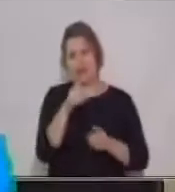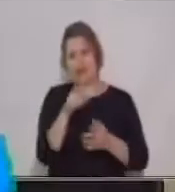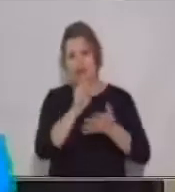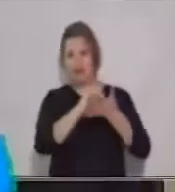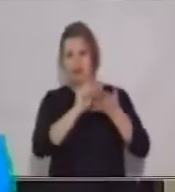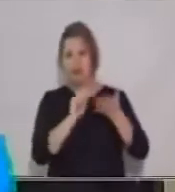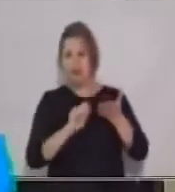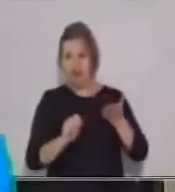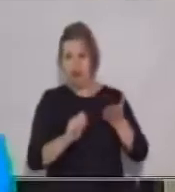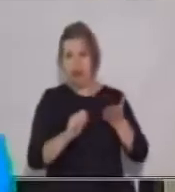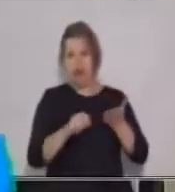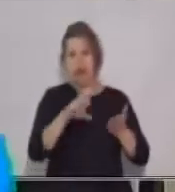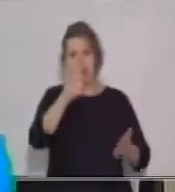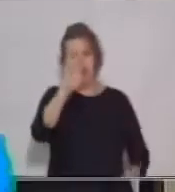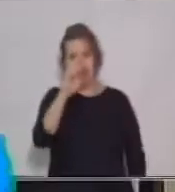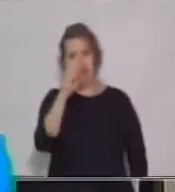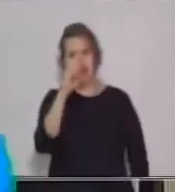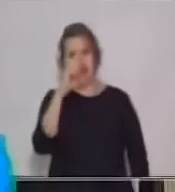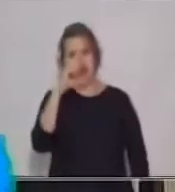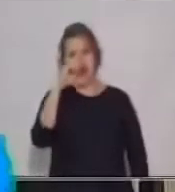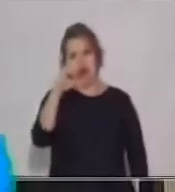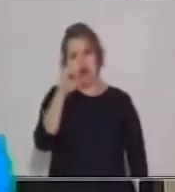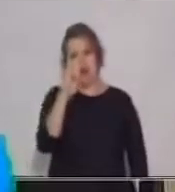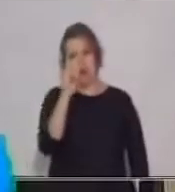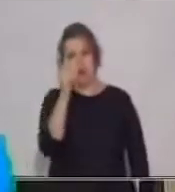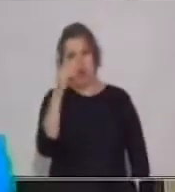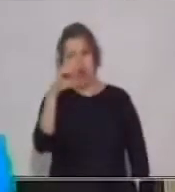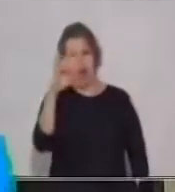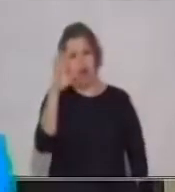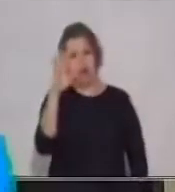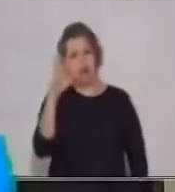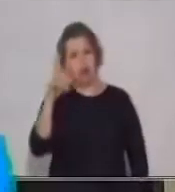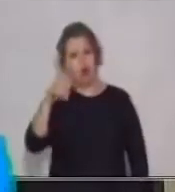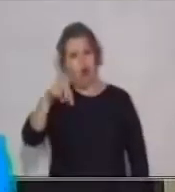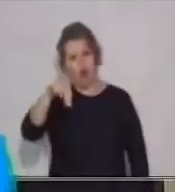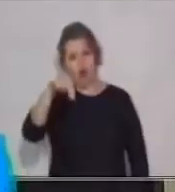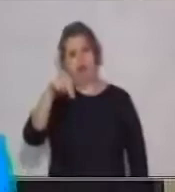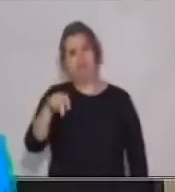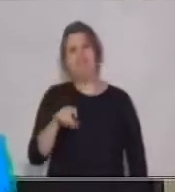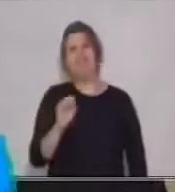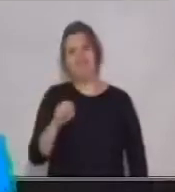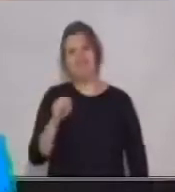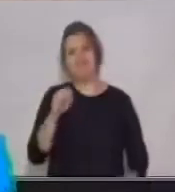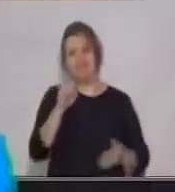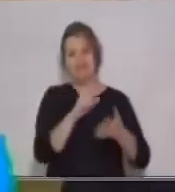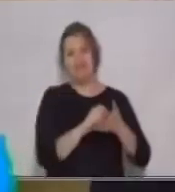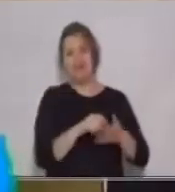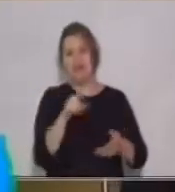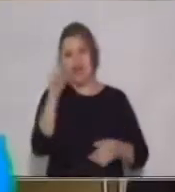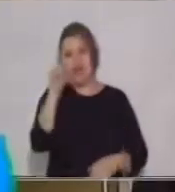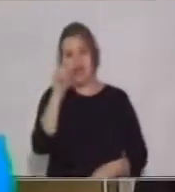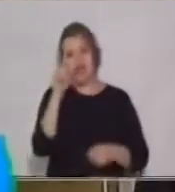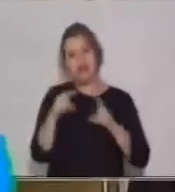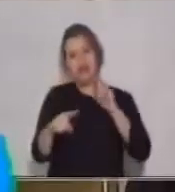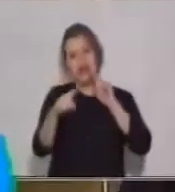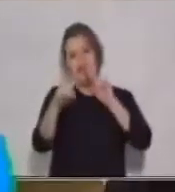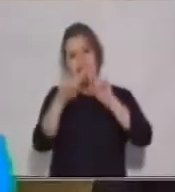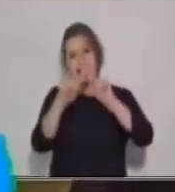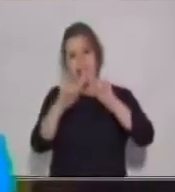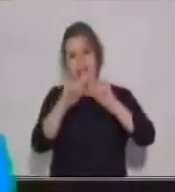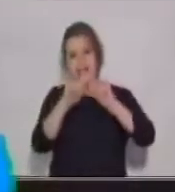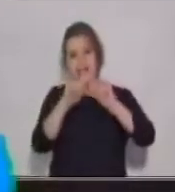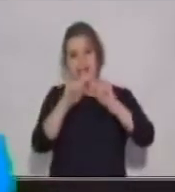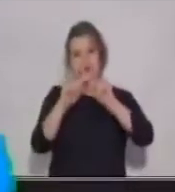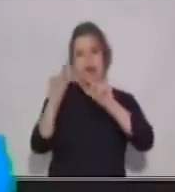ecuación cuadrática, x al cuadrado igual a y. O si lo quieren leer al